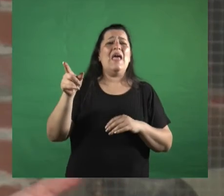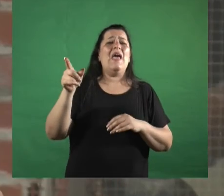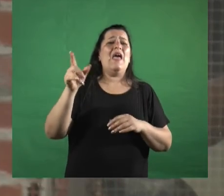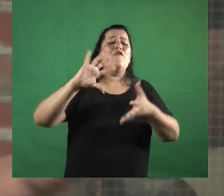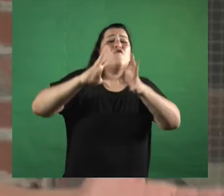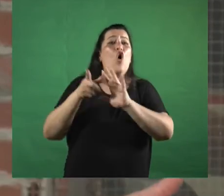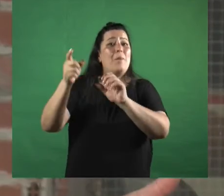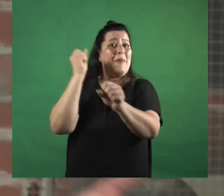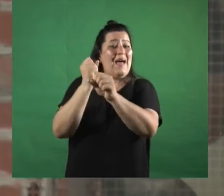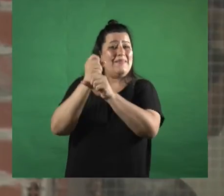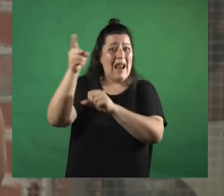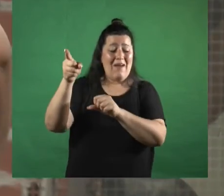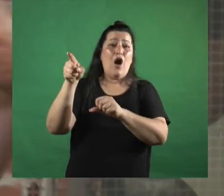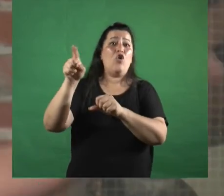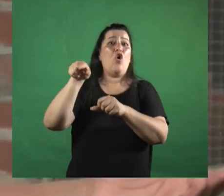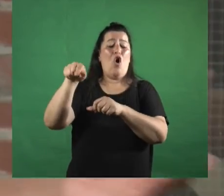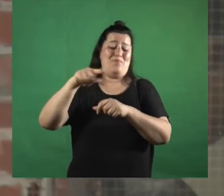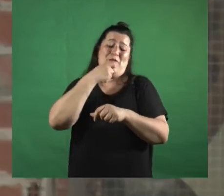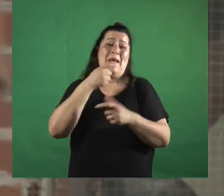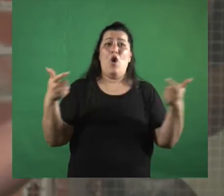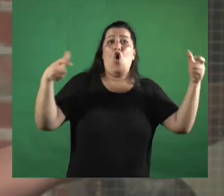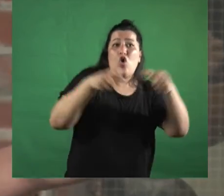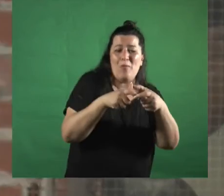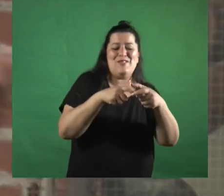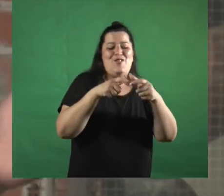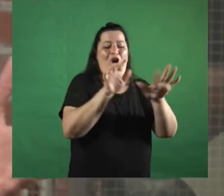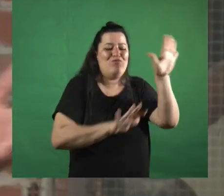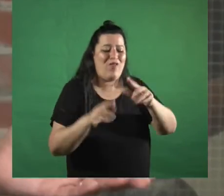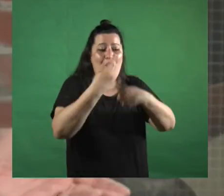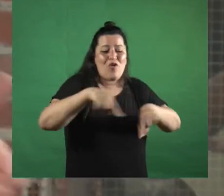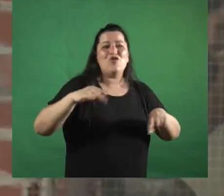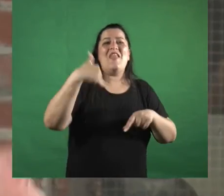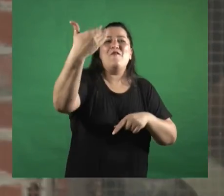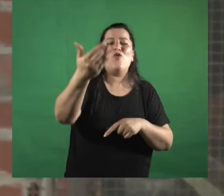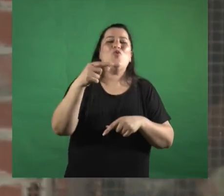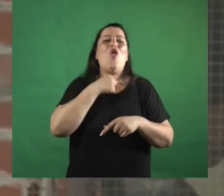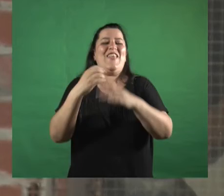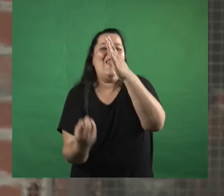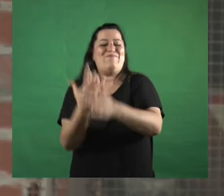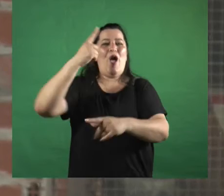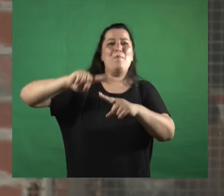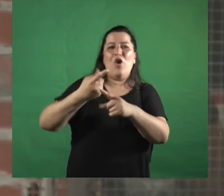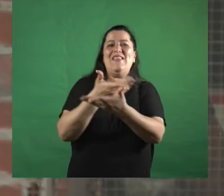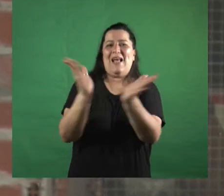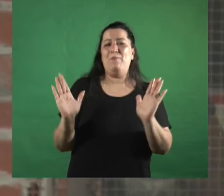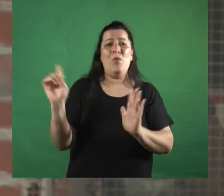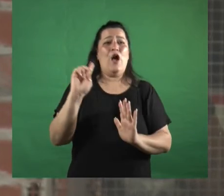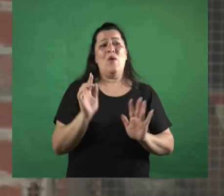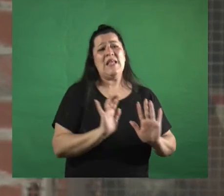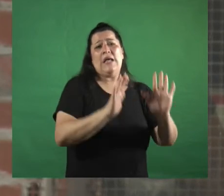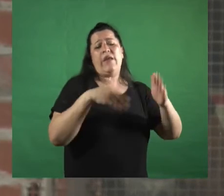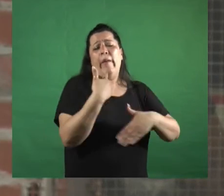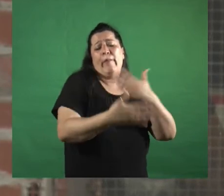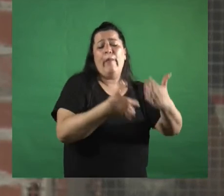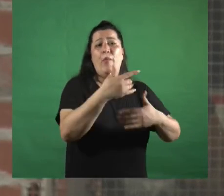estamos haciendo se transforme en política pública que trascienda que sean políticas de estado no que porque estamos nosotros esto esto suceda pero